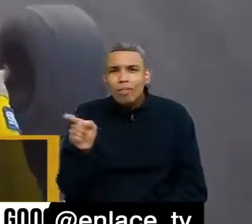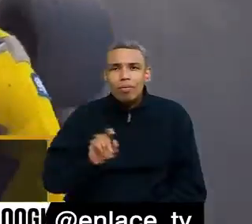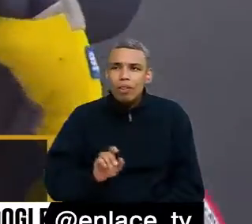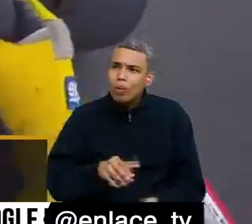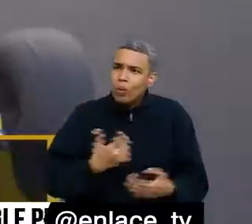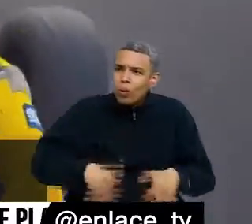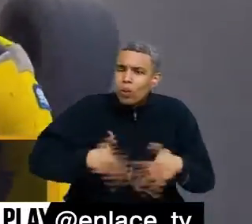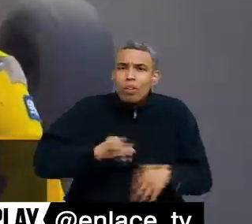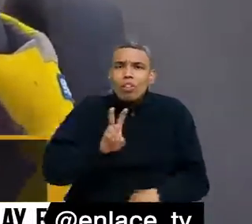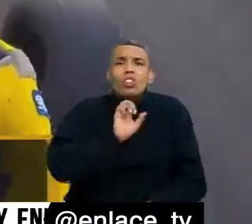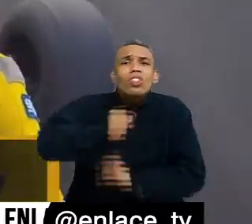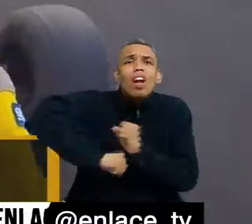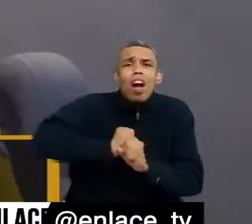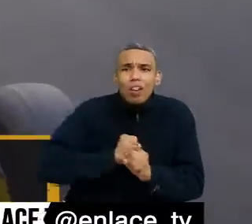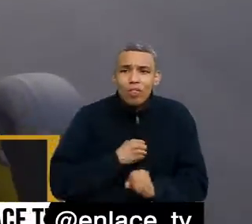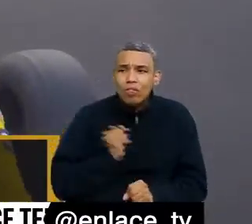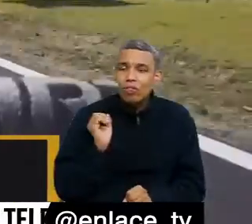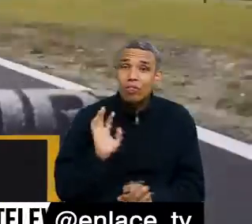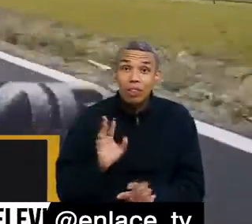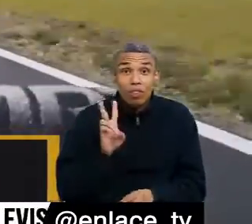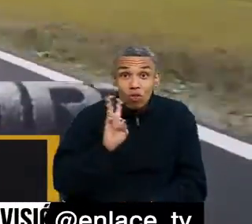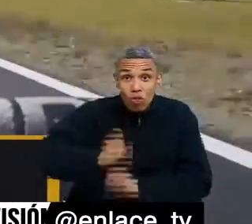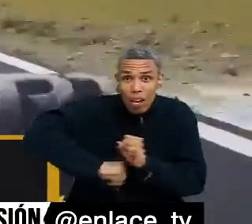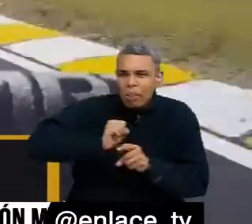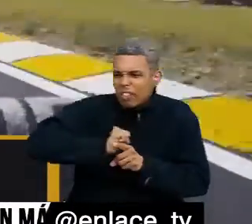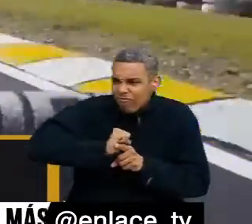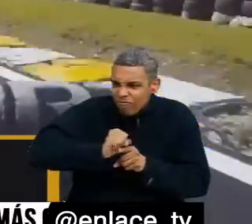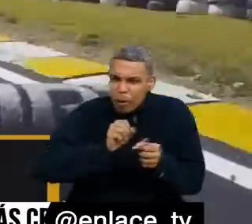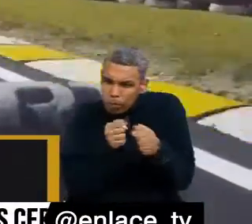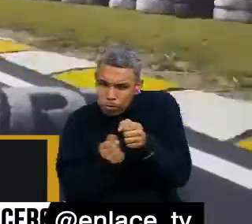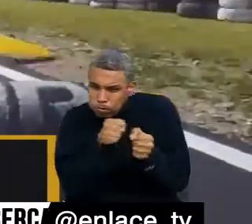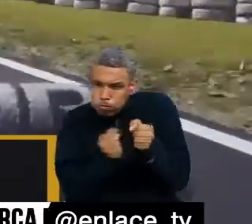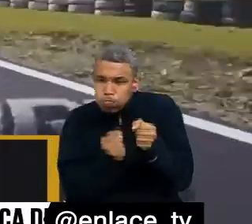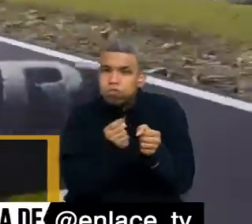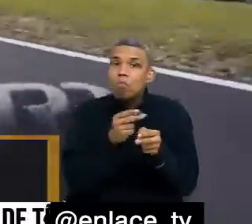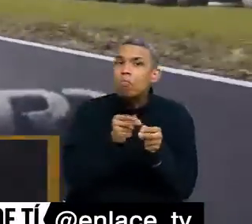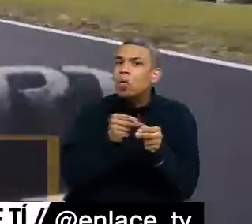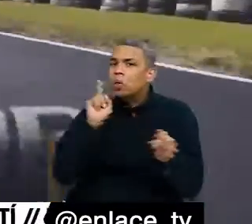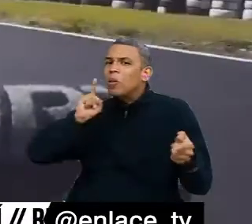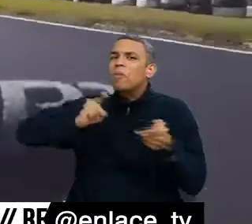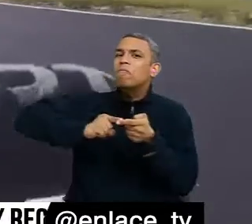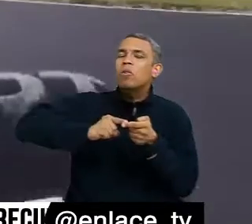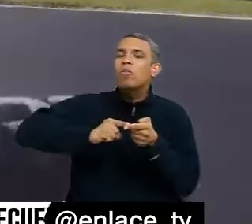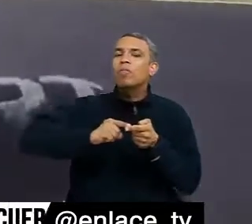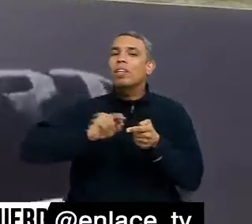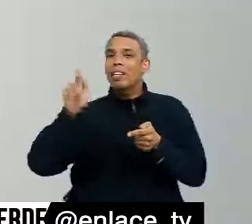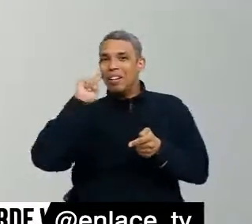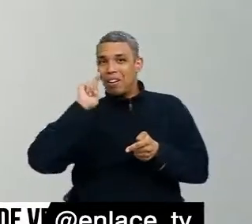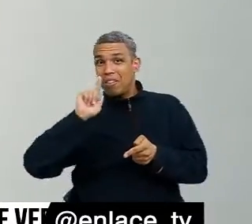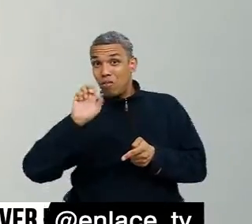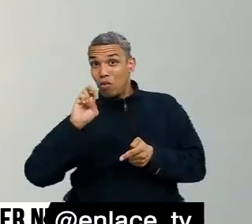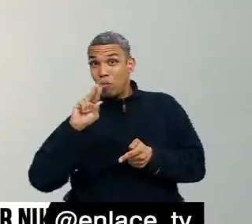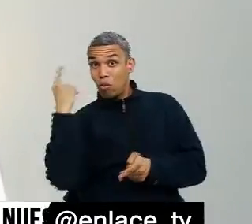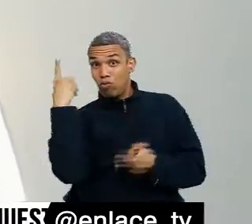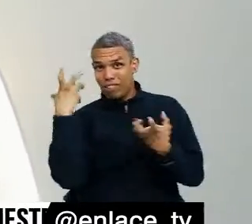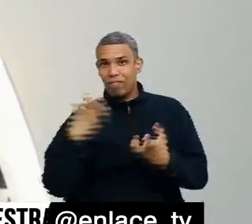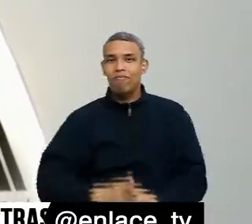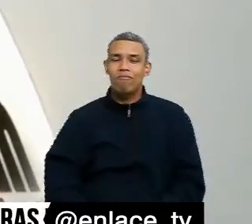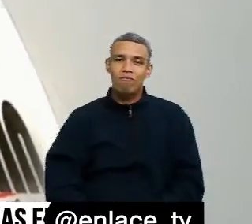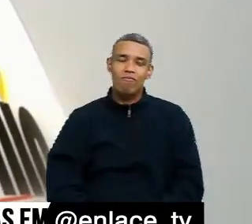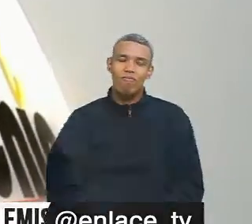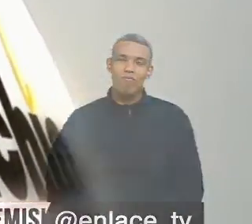tiene, 2 de ellos los lleva corriendo, seguirá preparándose para alcanzar su sueño de Fórmula 1. Hasta aquí